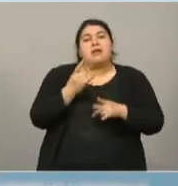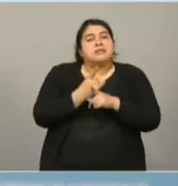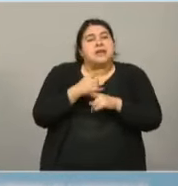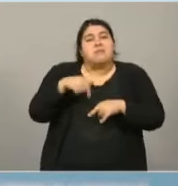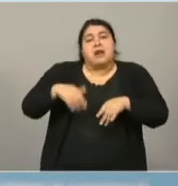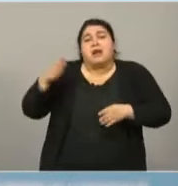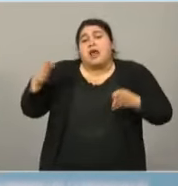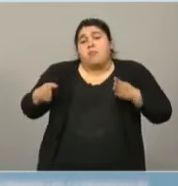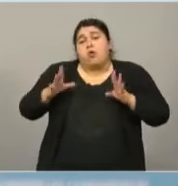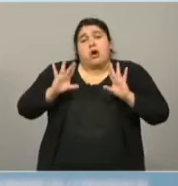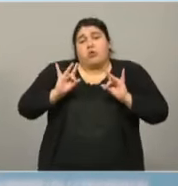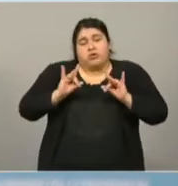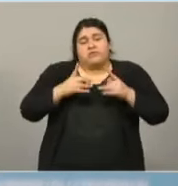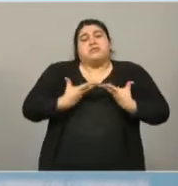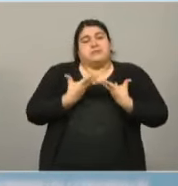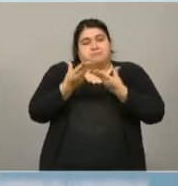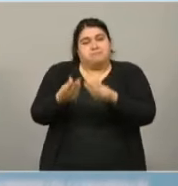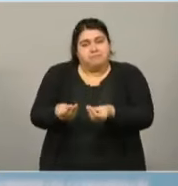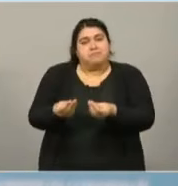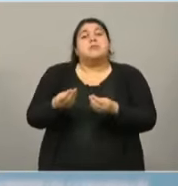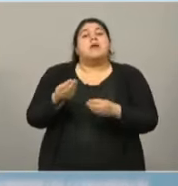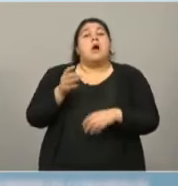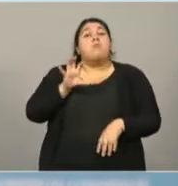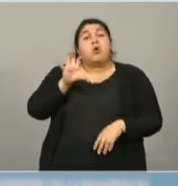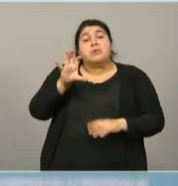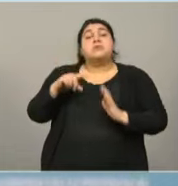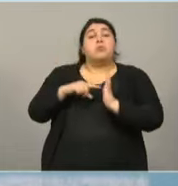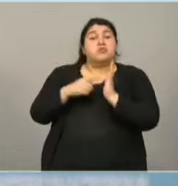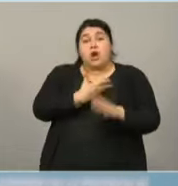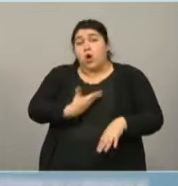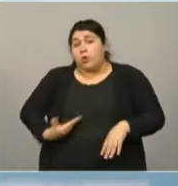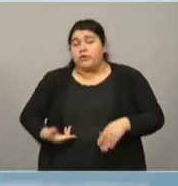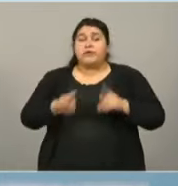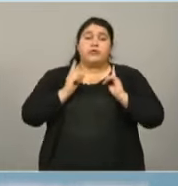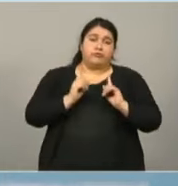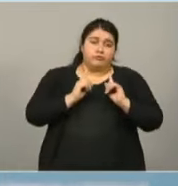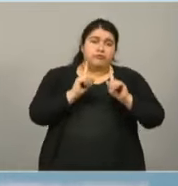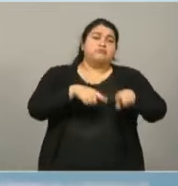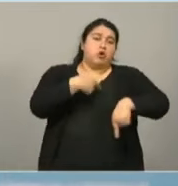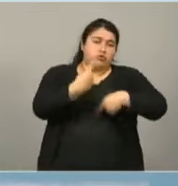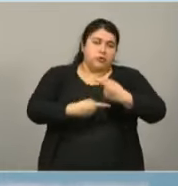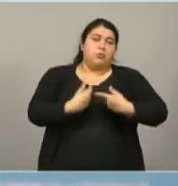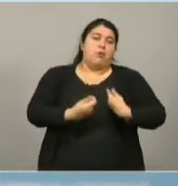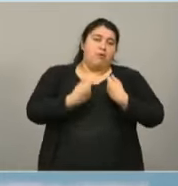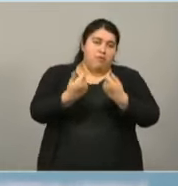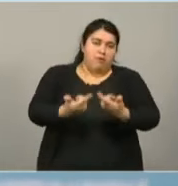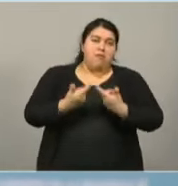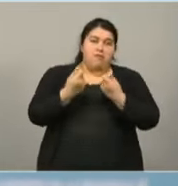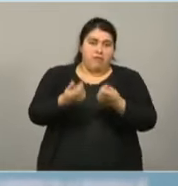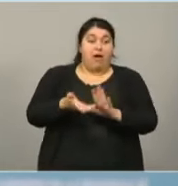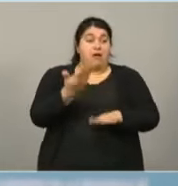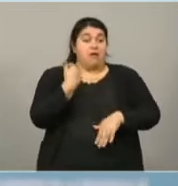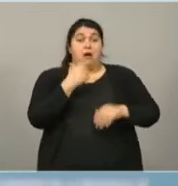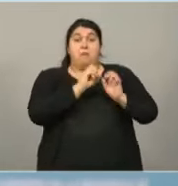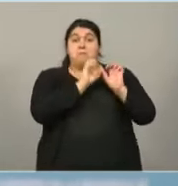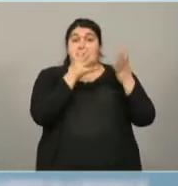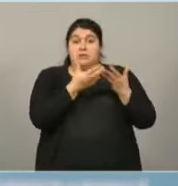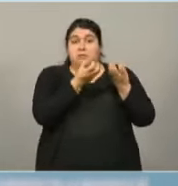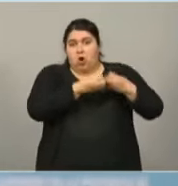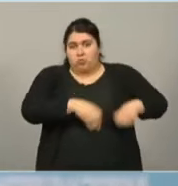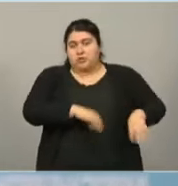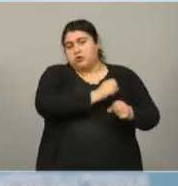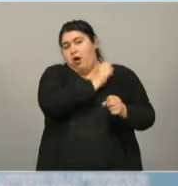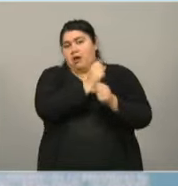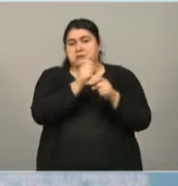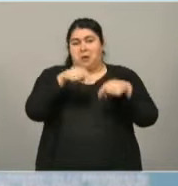compleja y que la provincia viene sosteniendo ya desde el tiempo de la de la pandemia en este caso bueno como